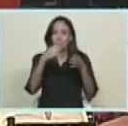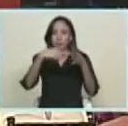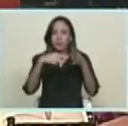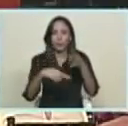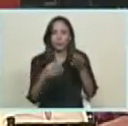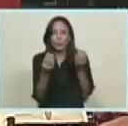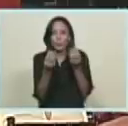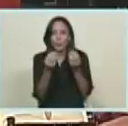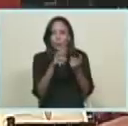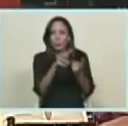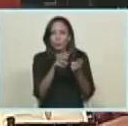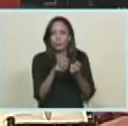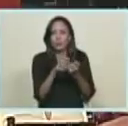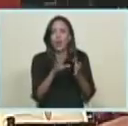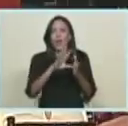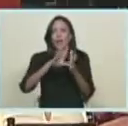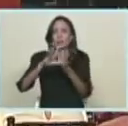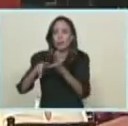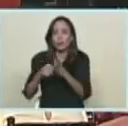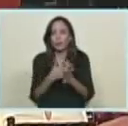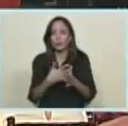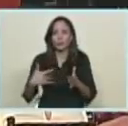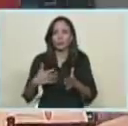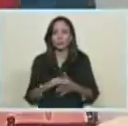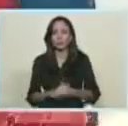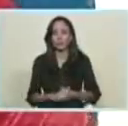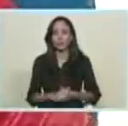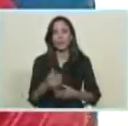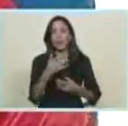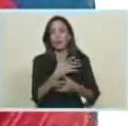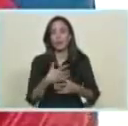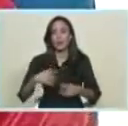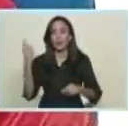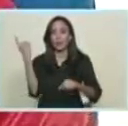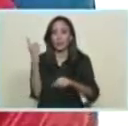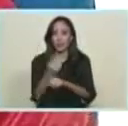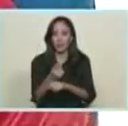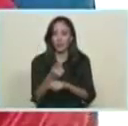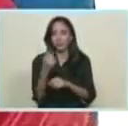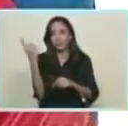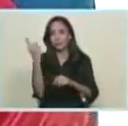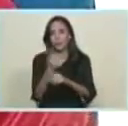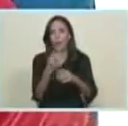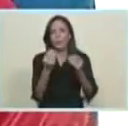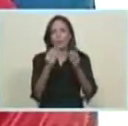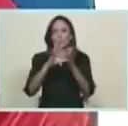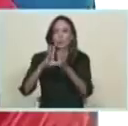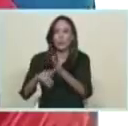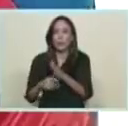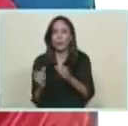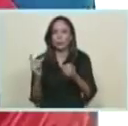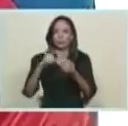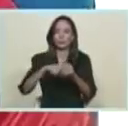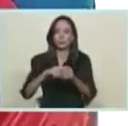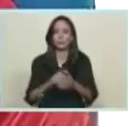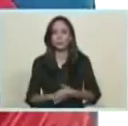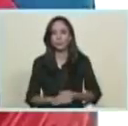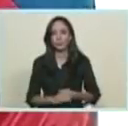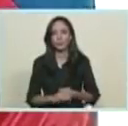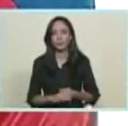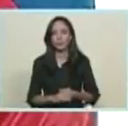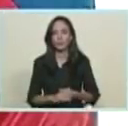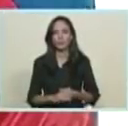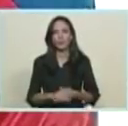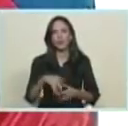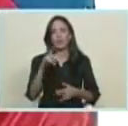Se gobernó con mano de hierro dictatorial, con mucha corrupción, o se gobernó